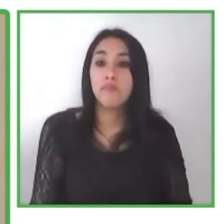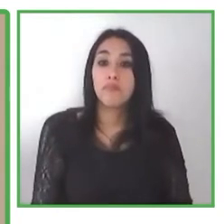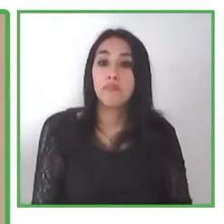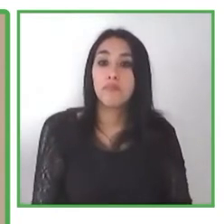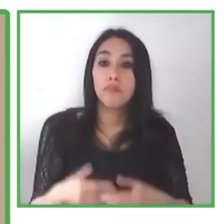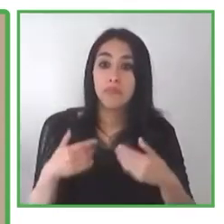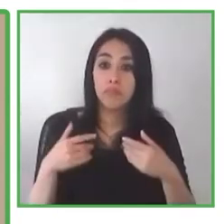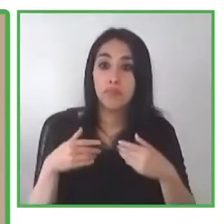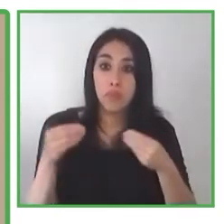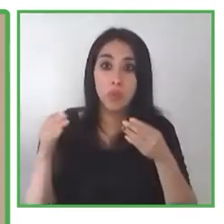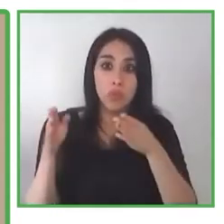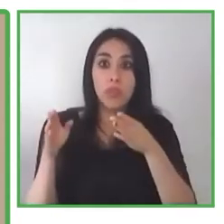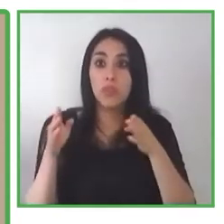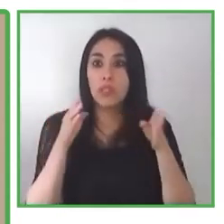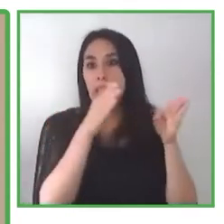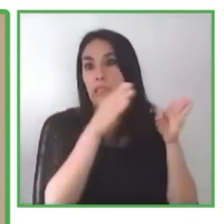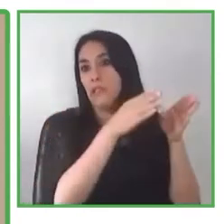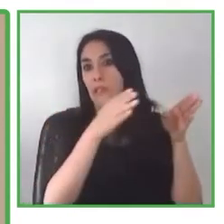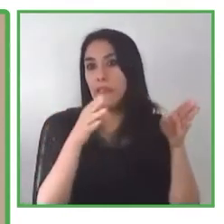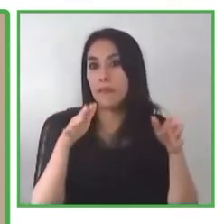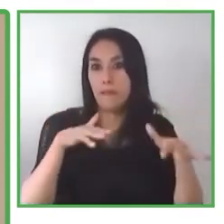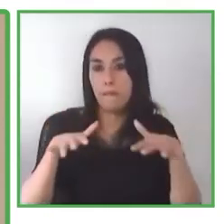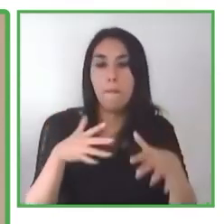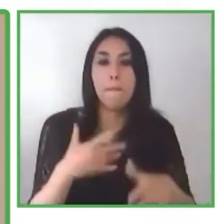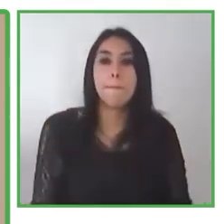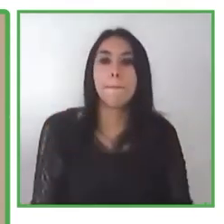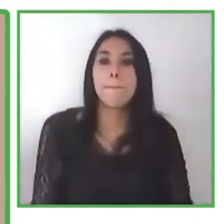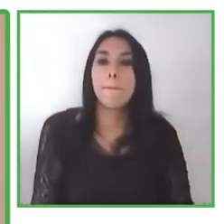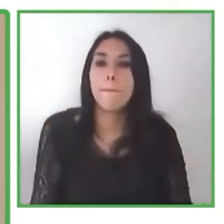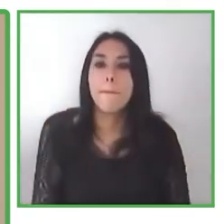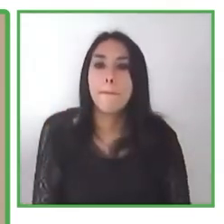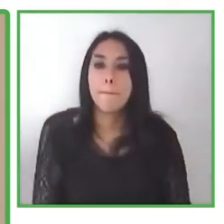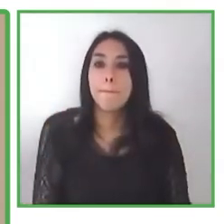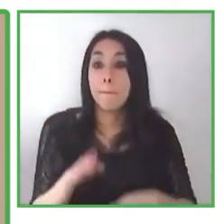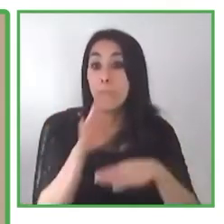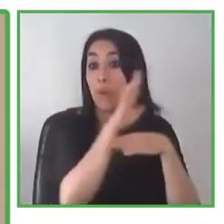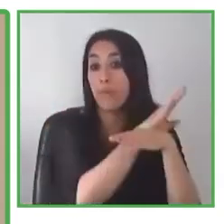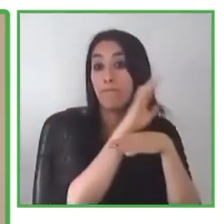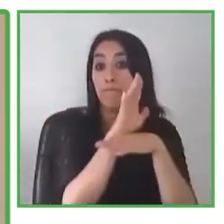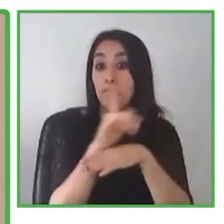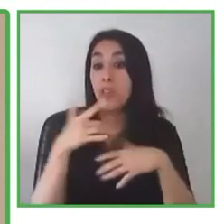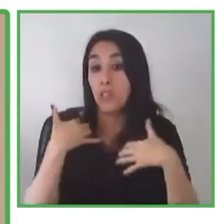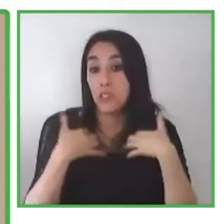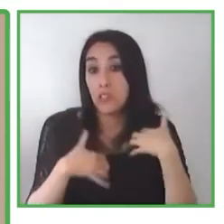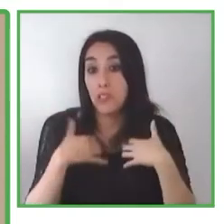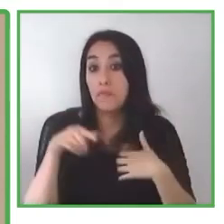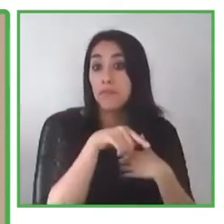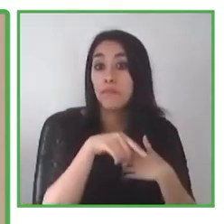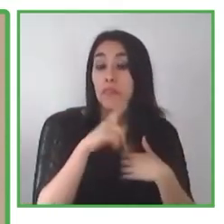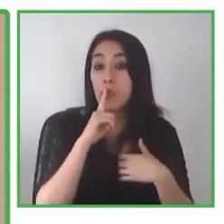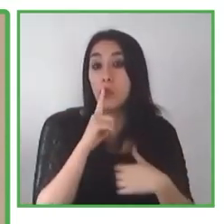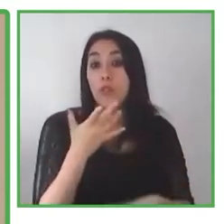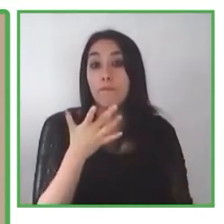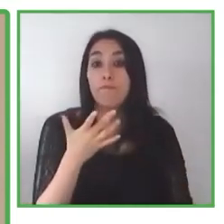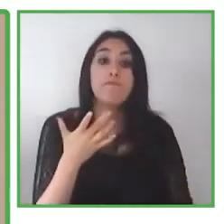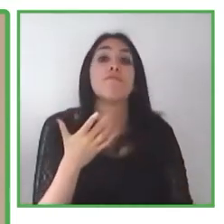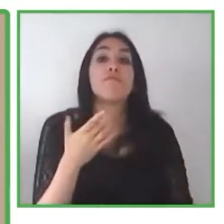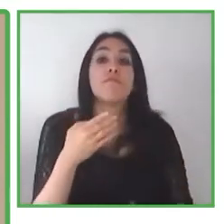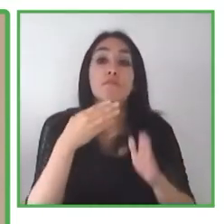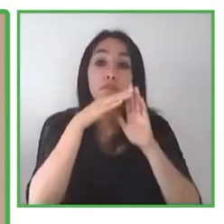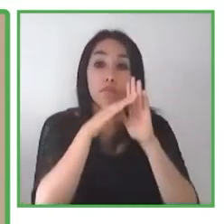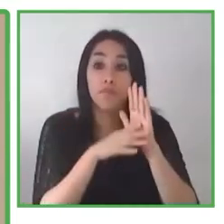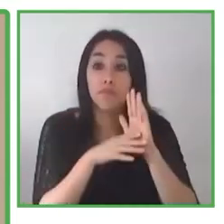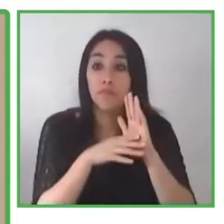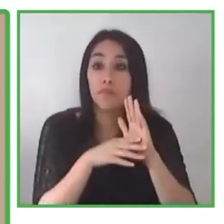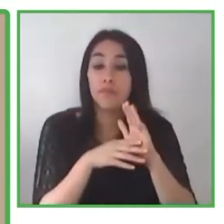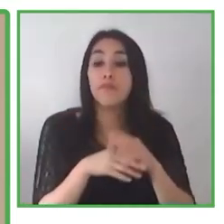organizaciones y partes interesadas relevantes que deben asegurar que las legislaciones nacionales protegen a las personas con discapacidad